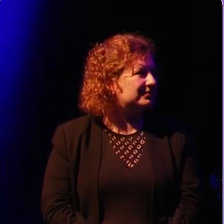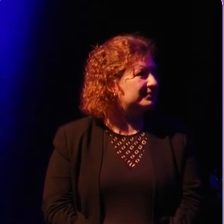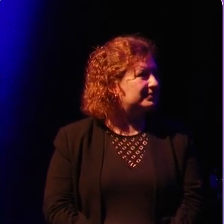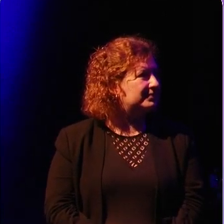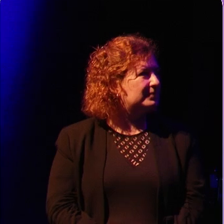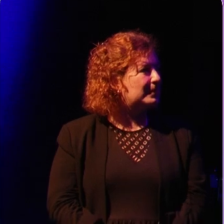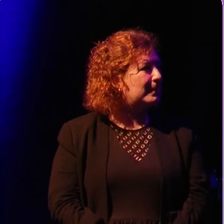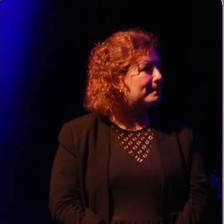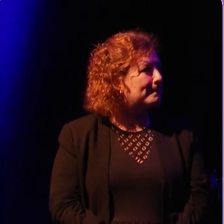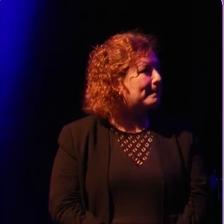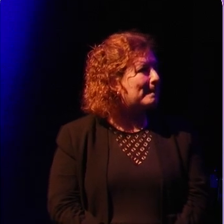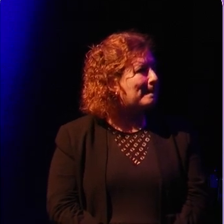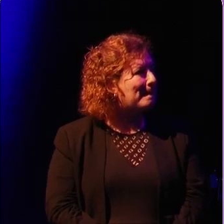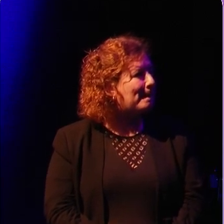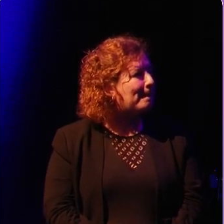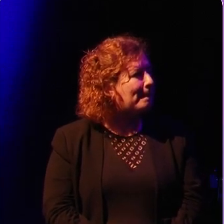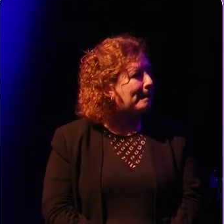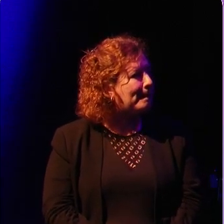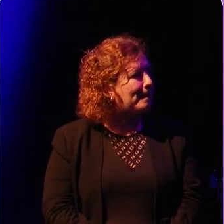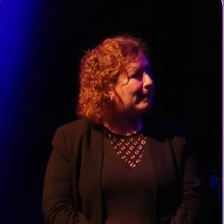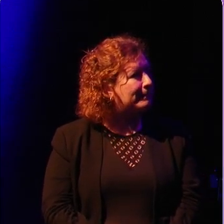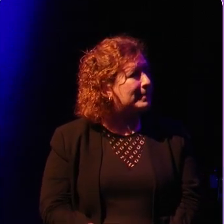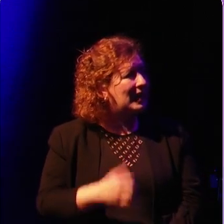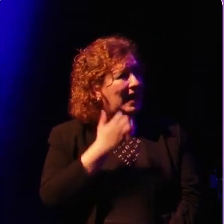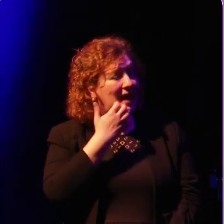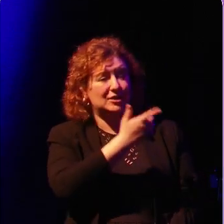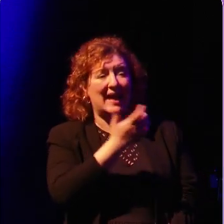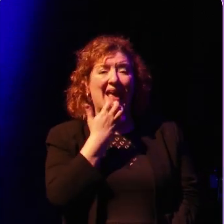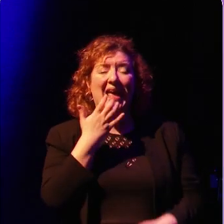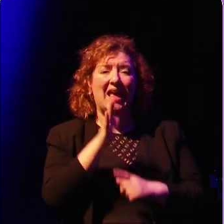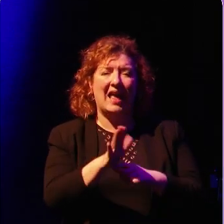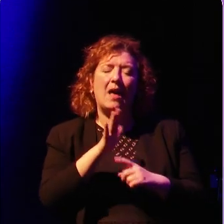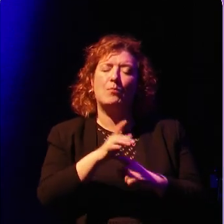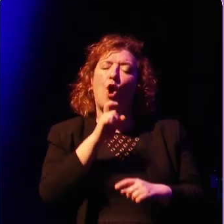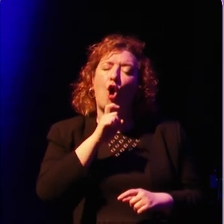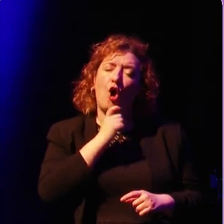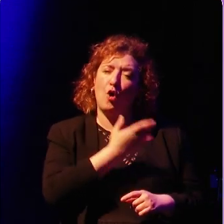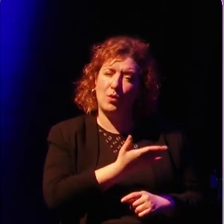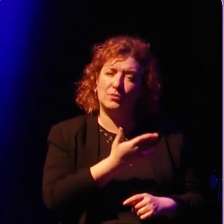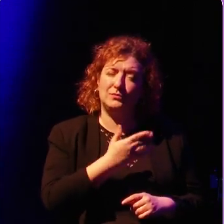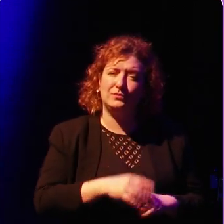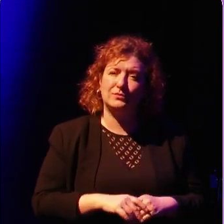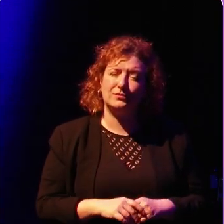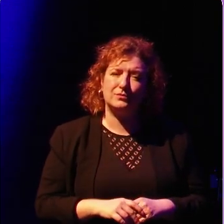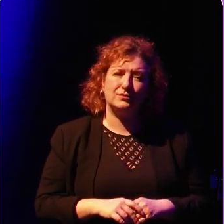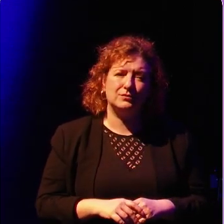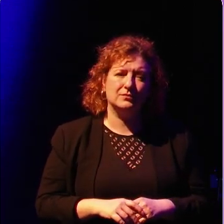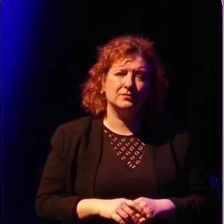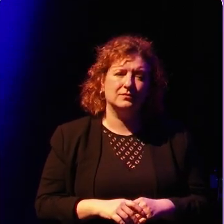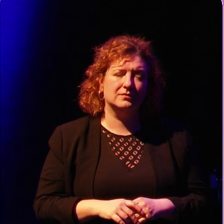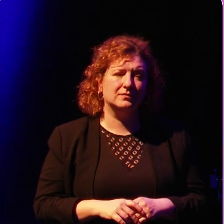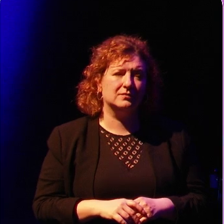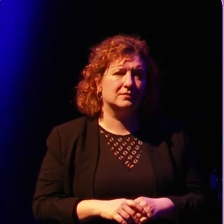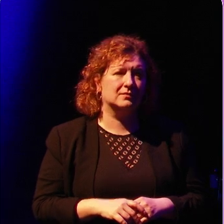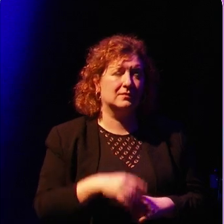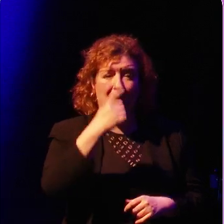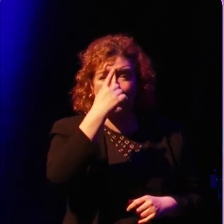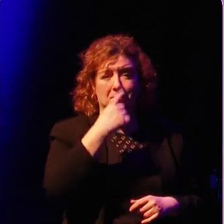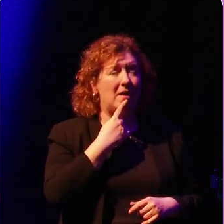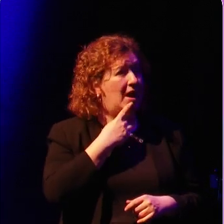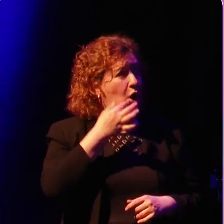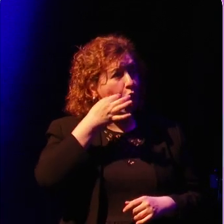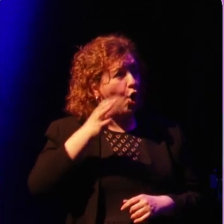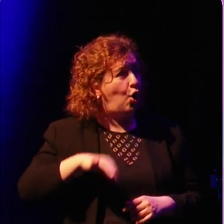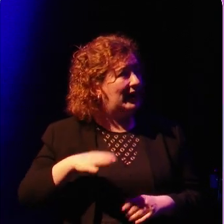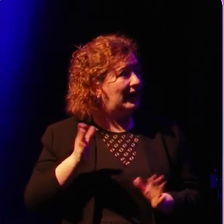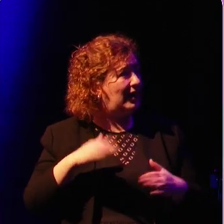Aquí está mi ejemplo de cómo era esto. Y lo que estáis viendo ahí son ejemplos de cómo, sin partir de la imagen original, que es